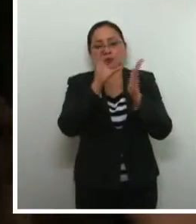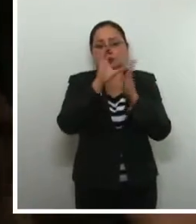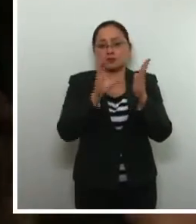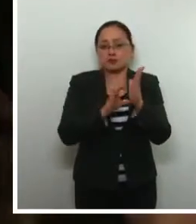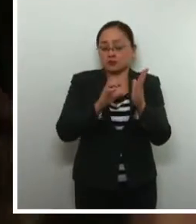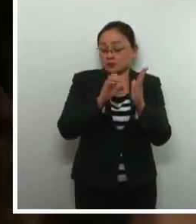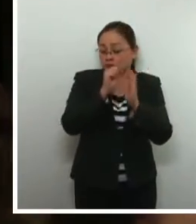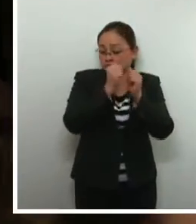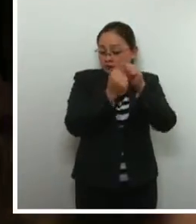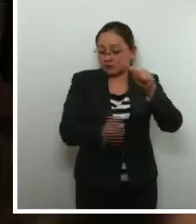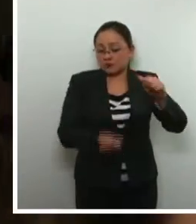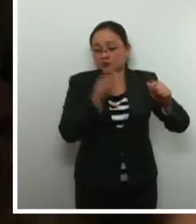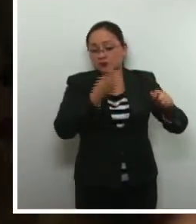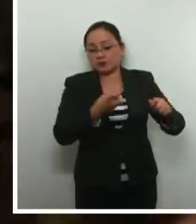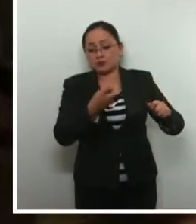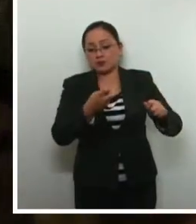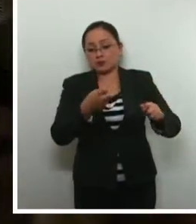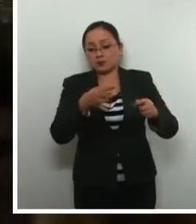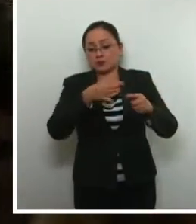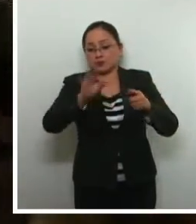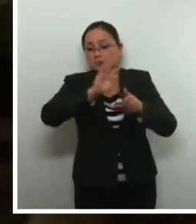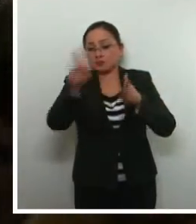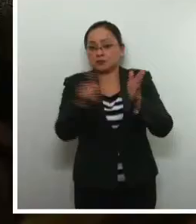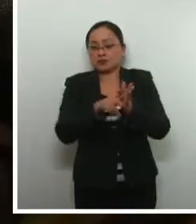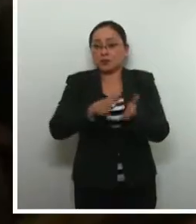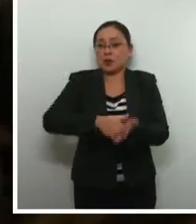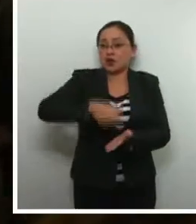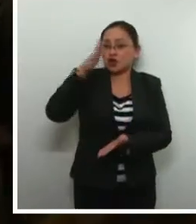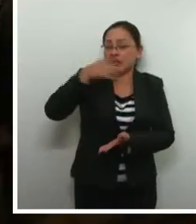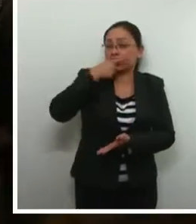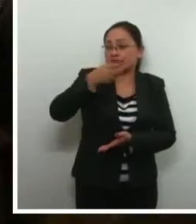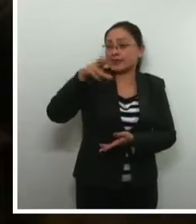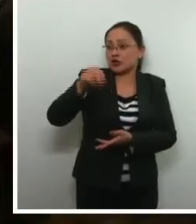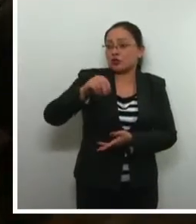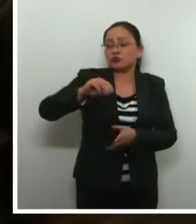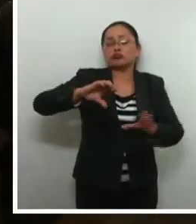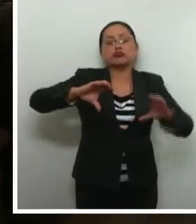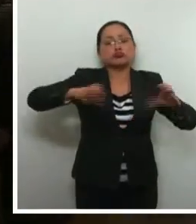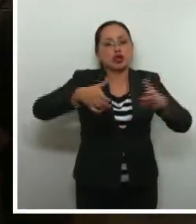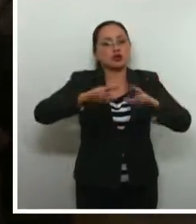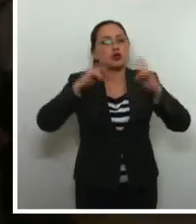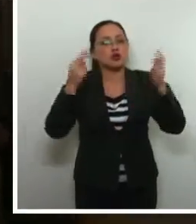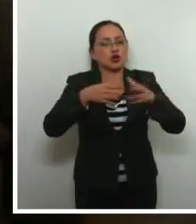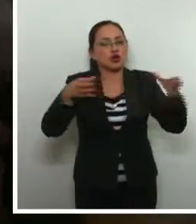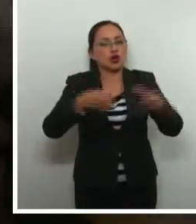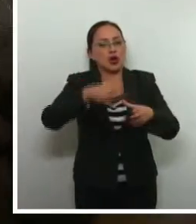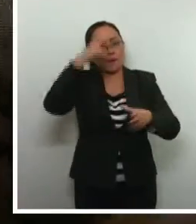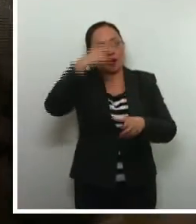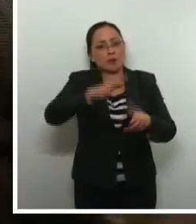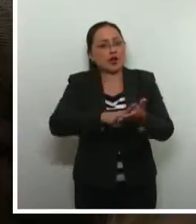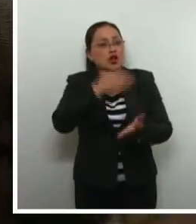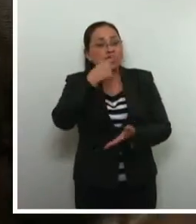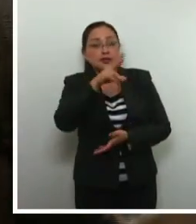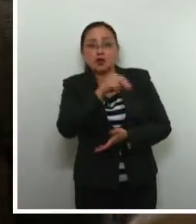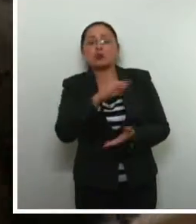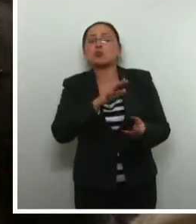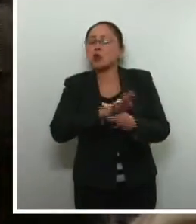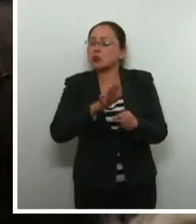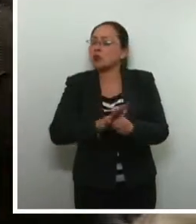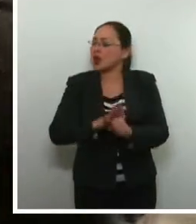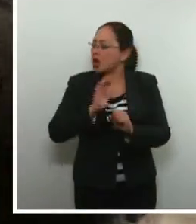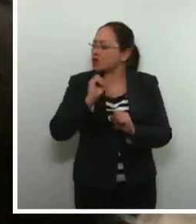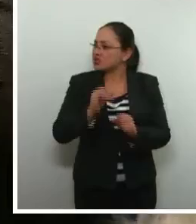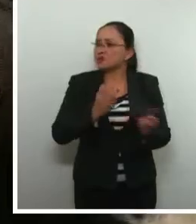la reserva se echa abajo con mayoría simple, en el Congreso de la Unión Mexicana, porque no puede estar